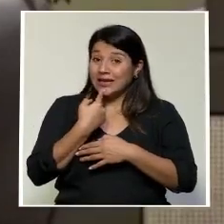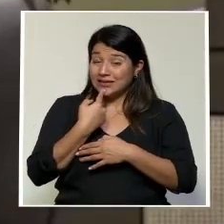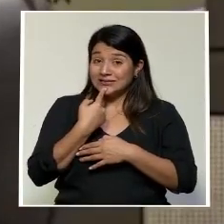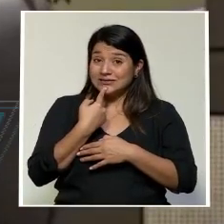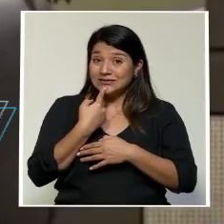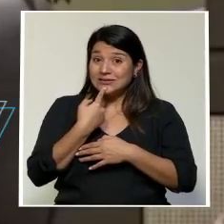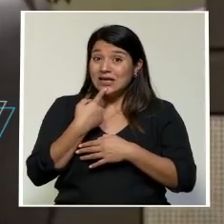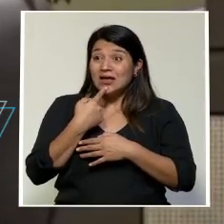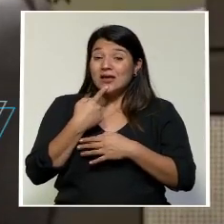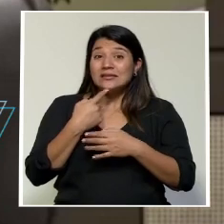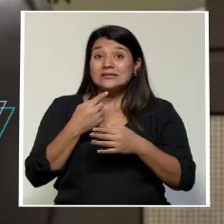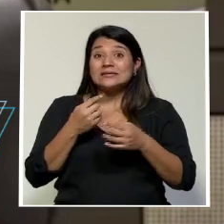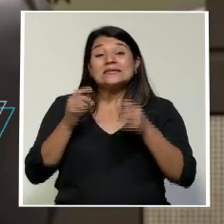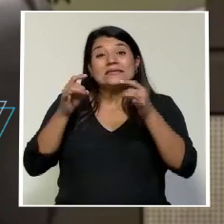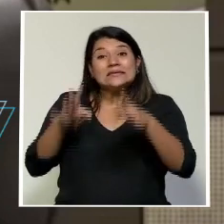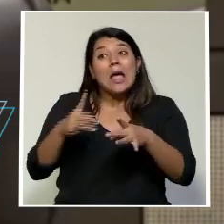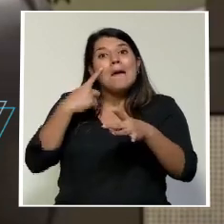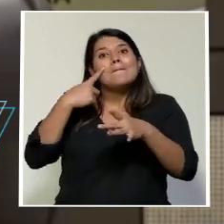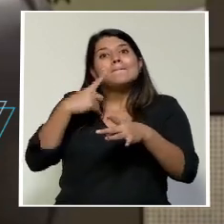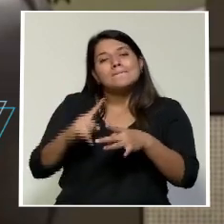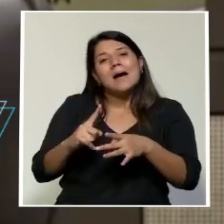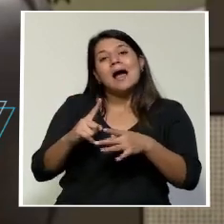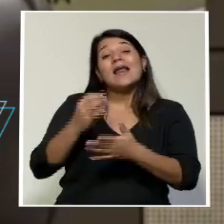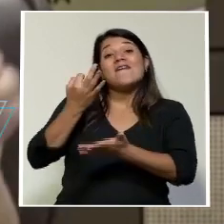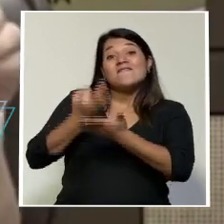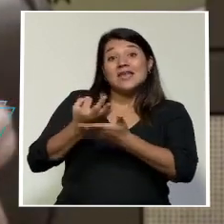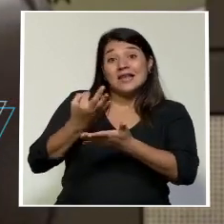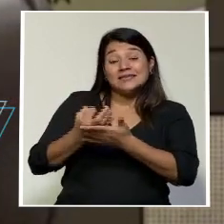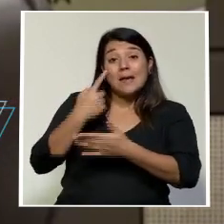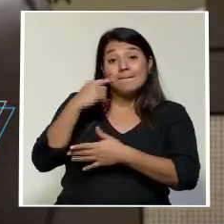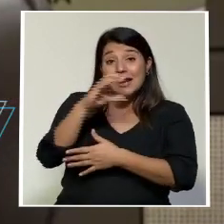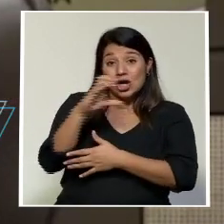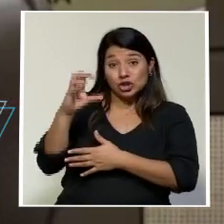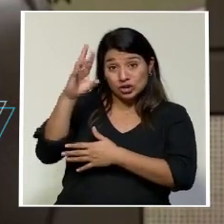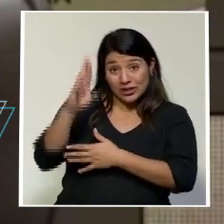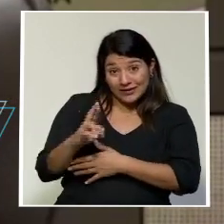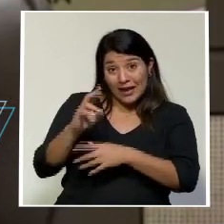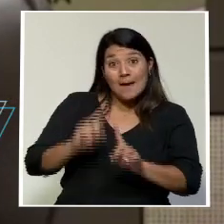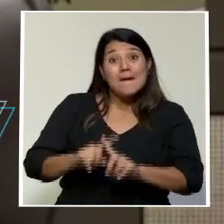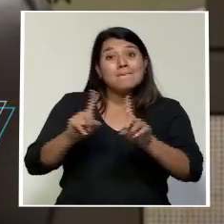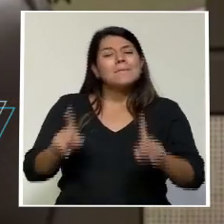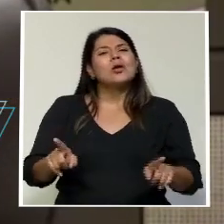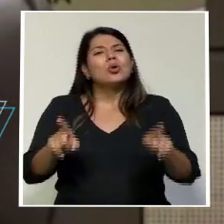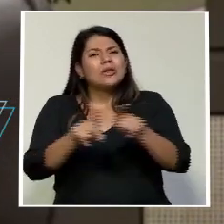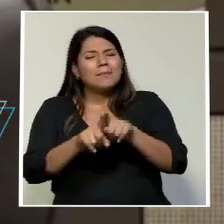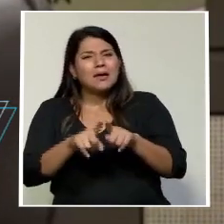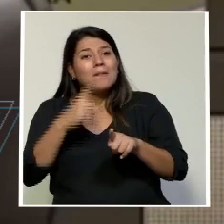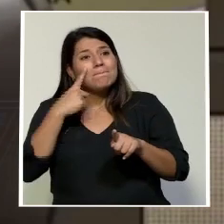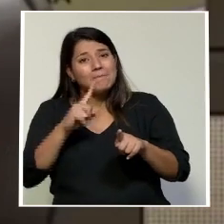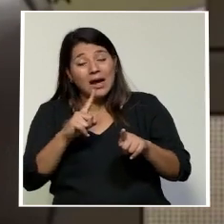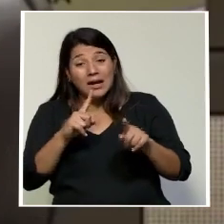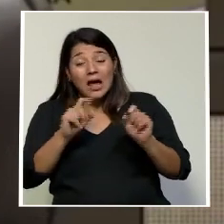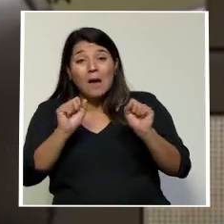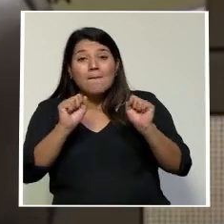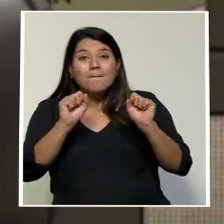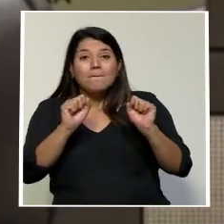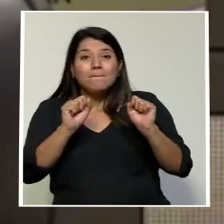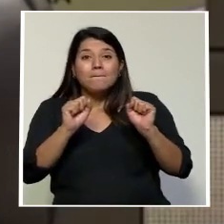dañinas para la estabilidad de sus finanzas como país, pero también para la posibilidad de tener la inversión